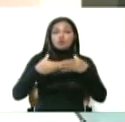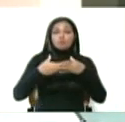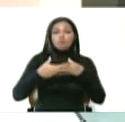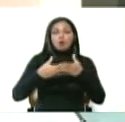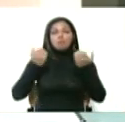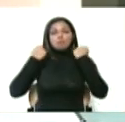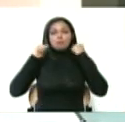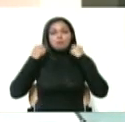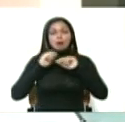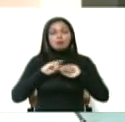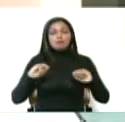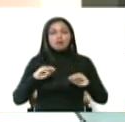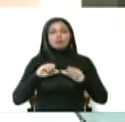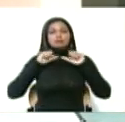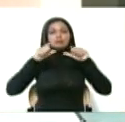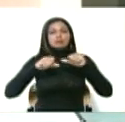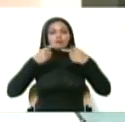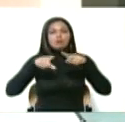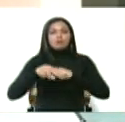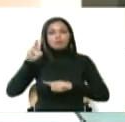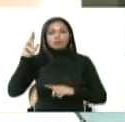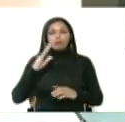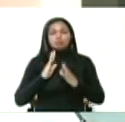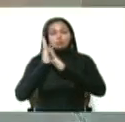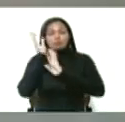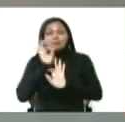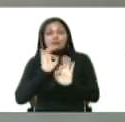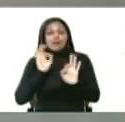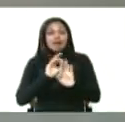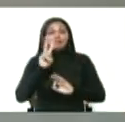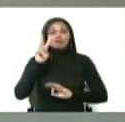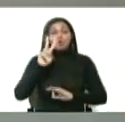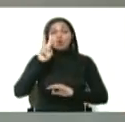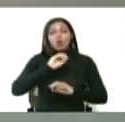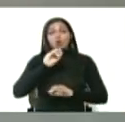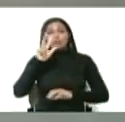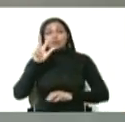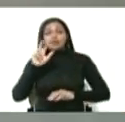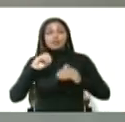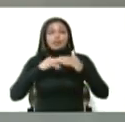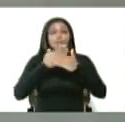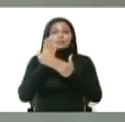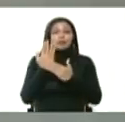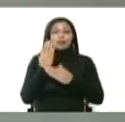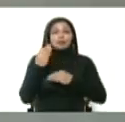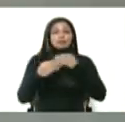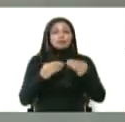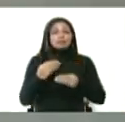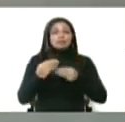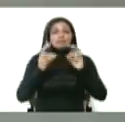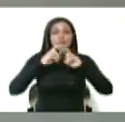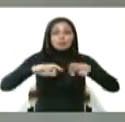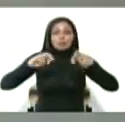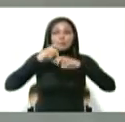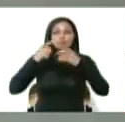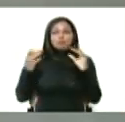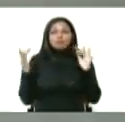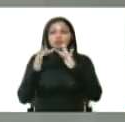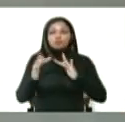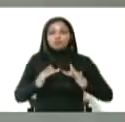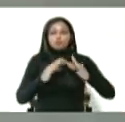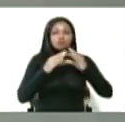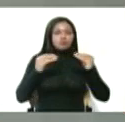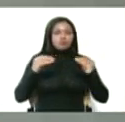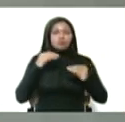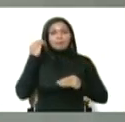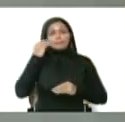está permanentemente, como usted dice, sin dormir. A veces son las 2, 3 de la mañana y suena revisé tal cosa y revisé tal cosa y se conectan todos y empiezan